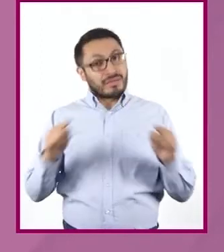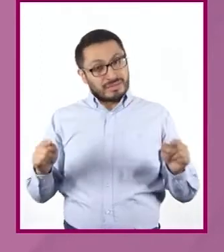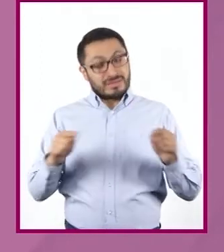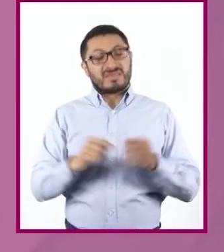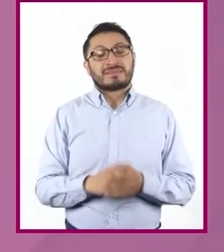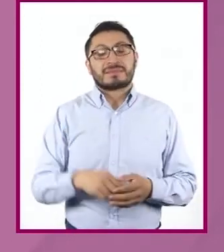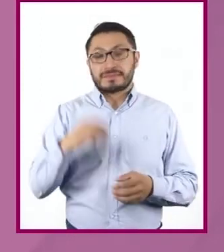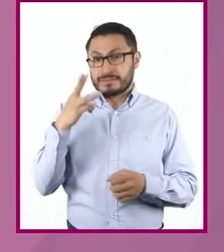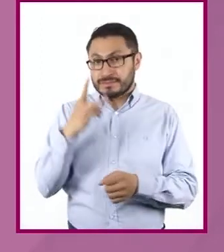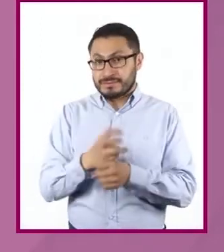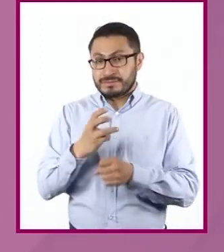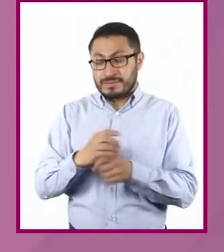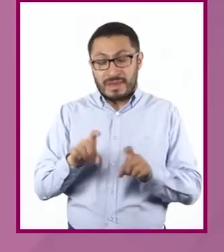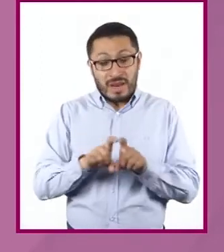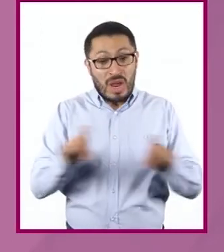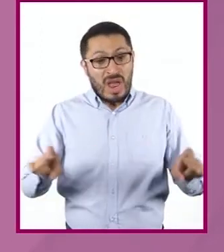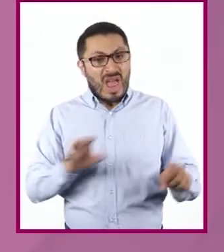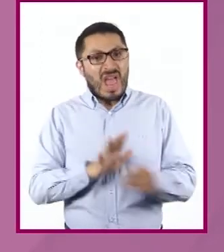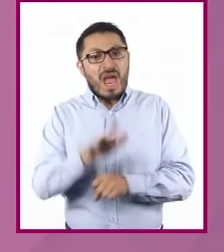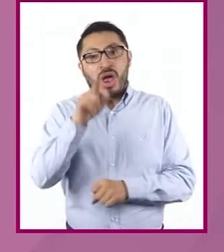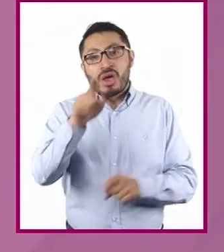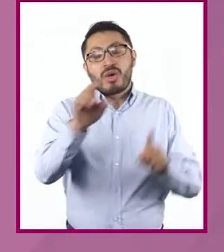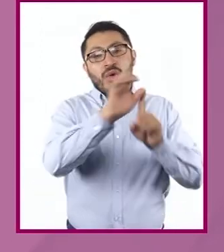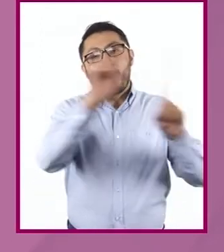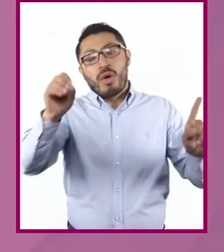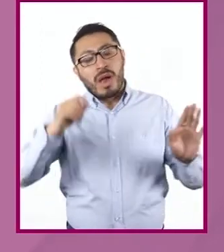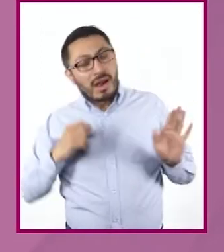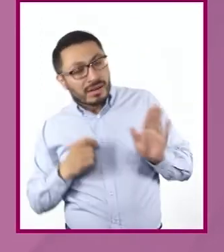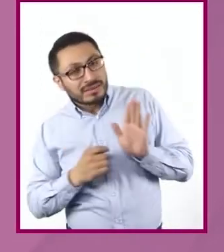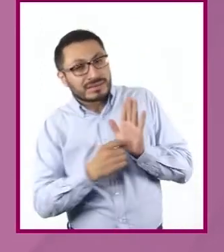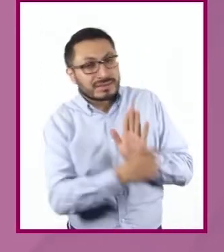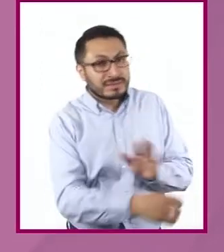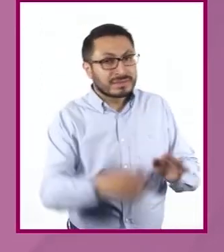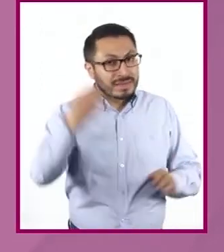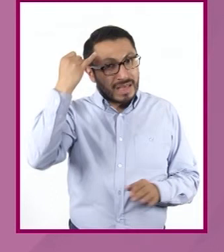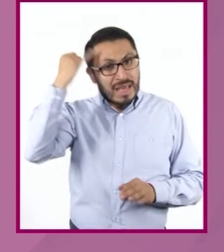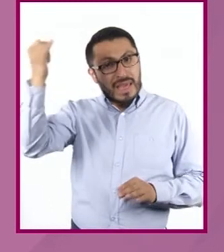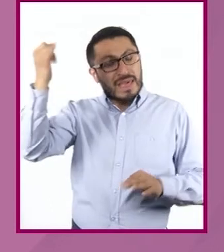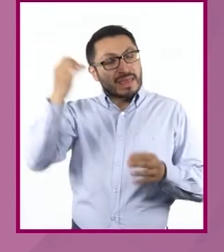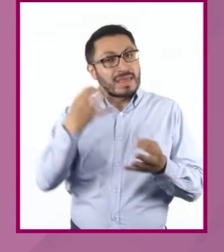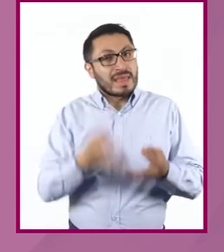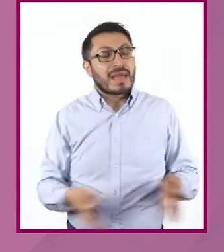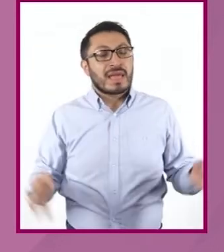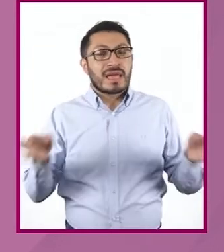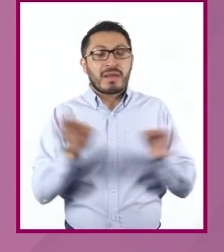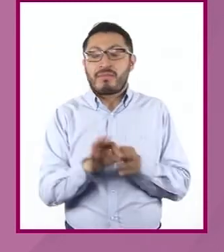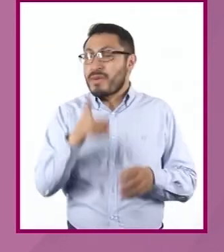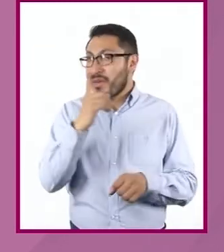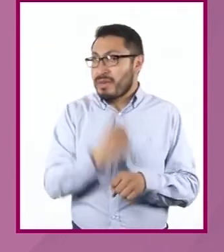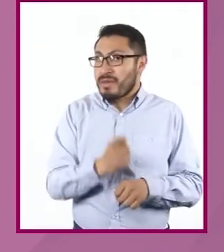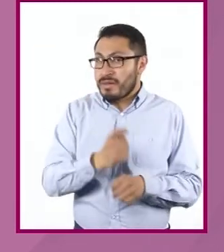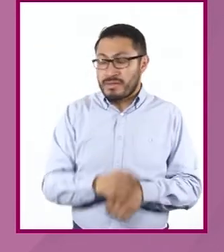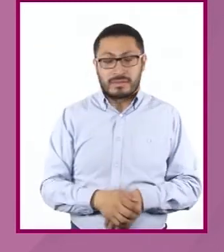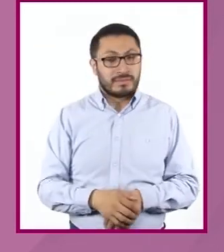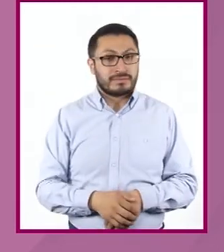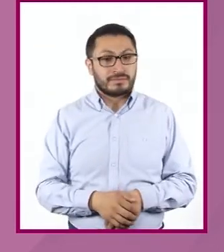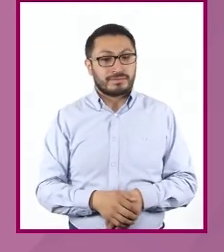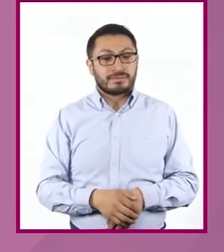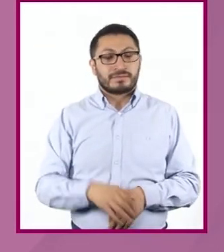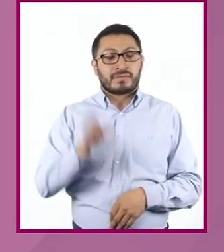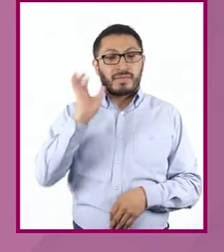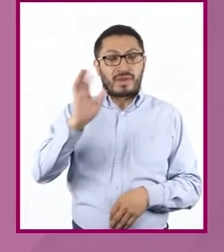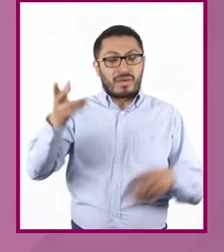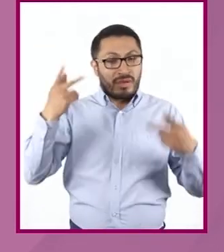párrafo del texto, ¿qué enunciados subrayarían como la idea principal? Cuando el ser humano empezó